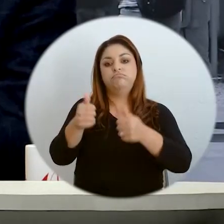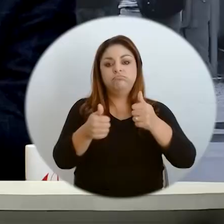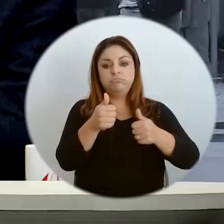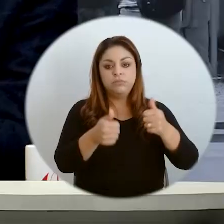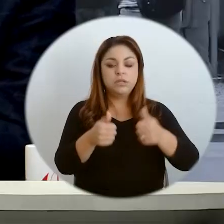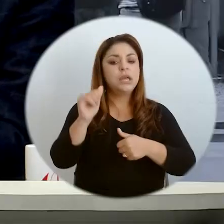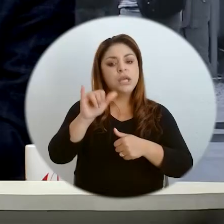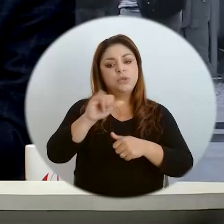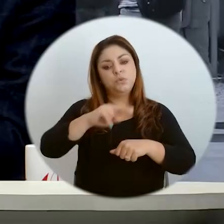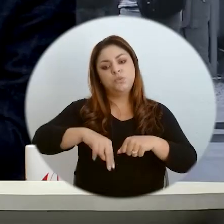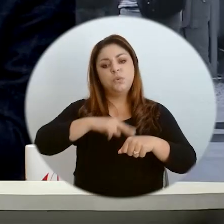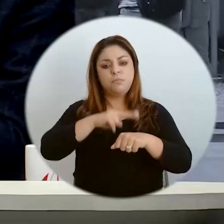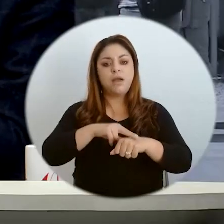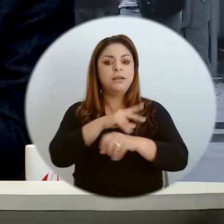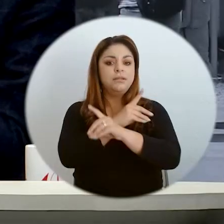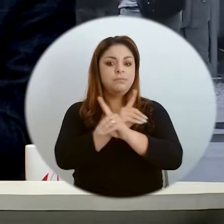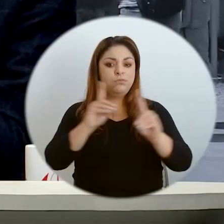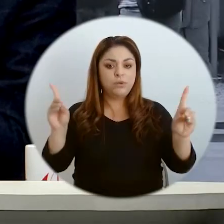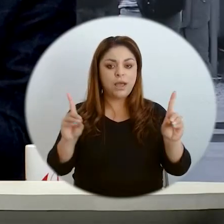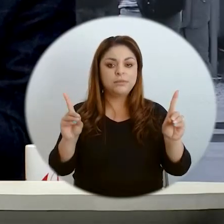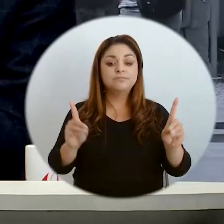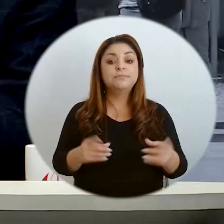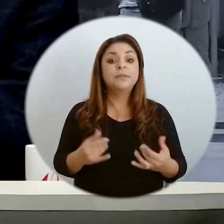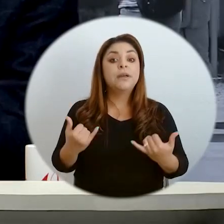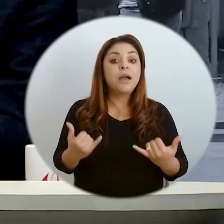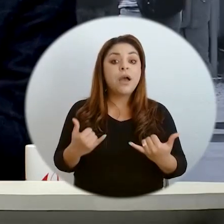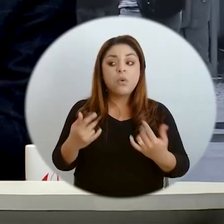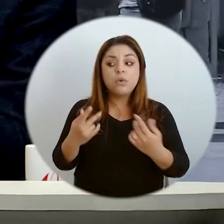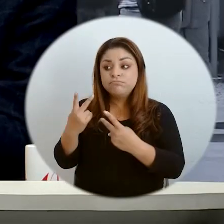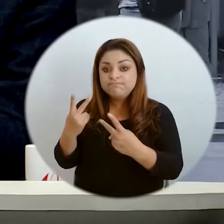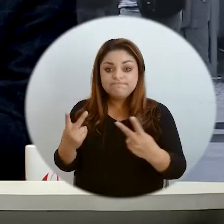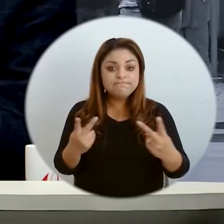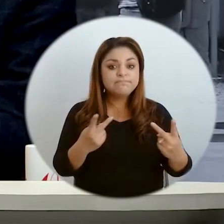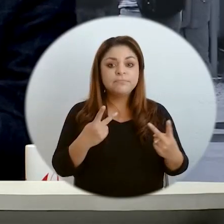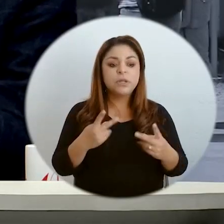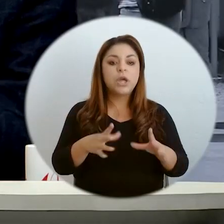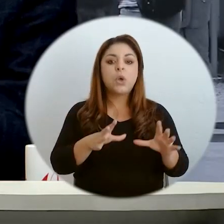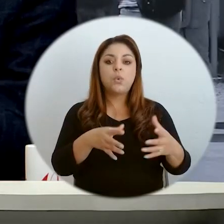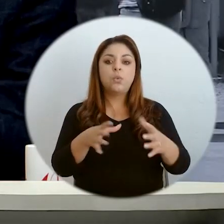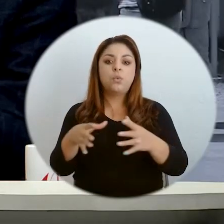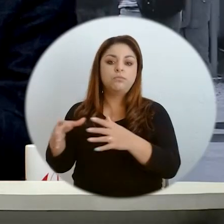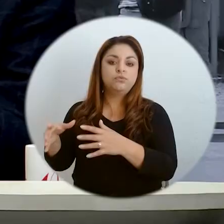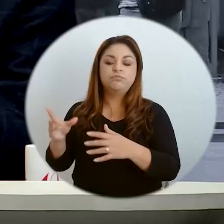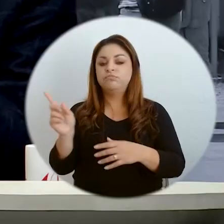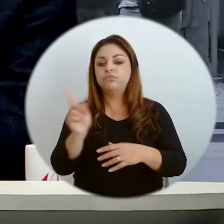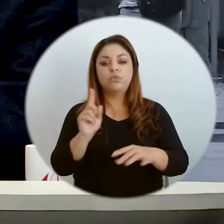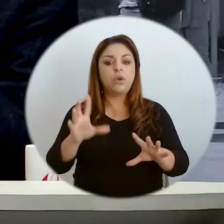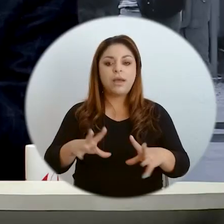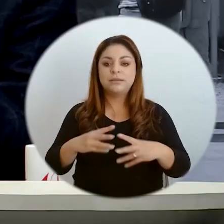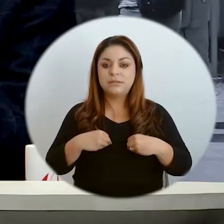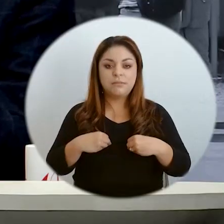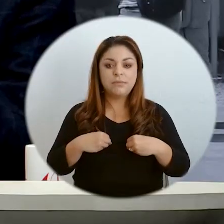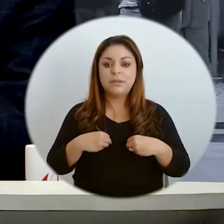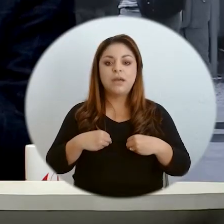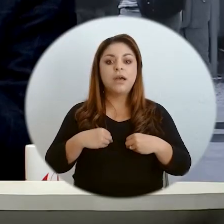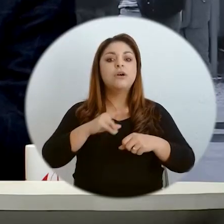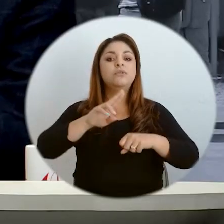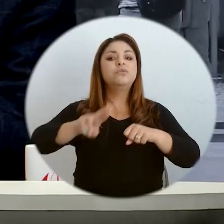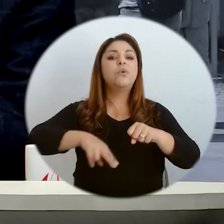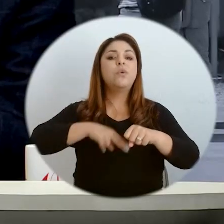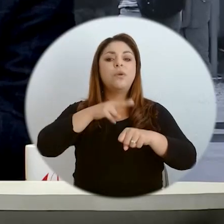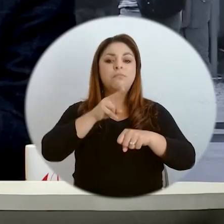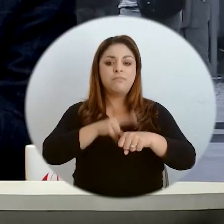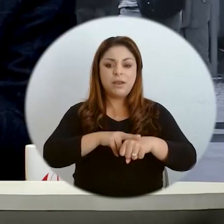normal en democracia. Lo que estamos viendo ahora es grupos que no aceptan esa normalidad de